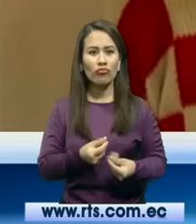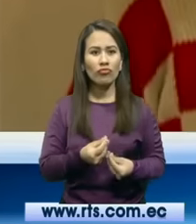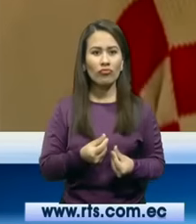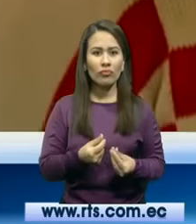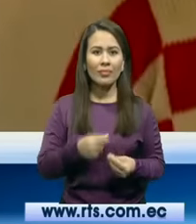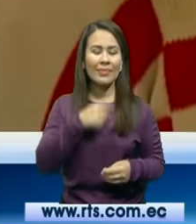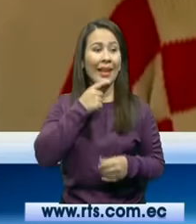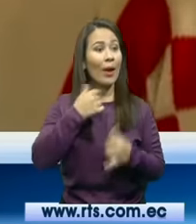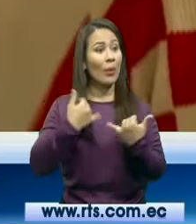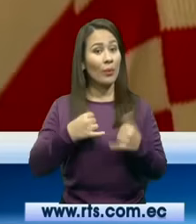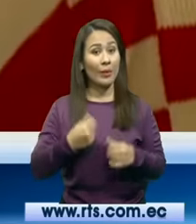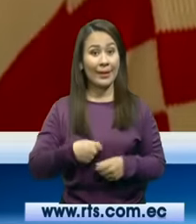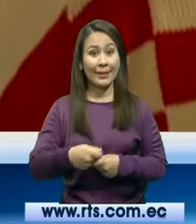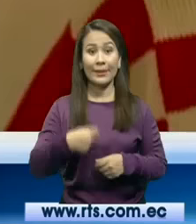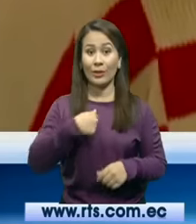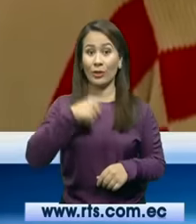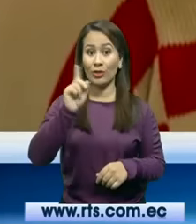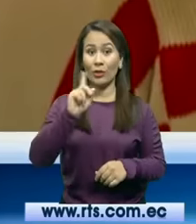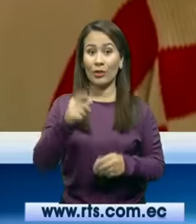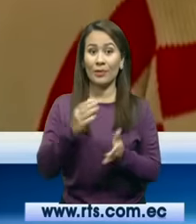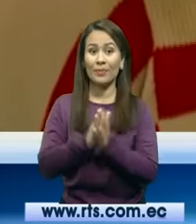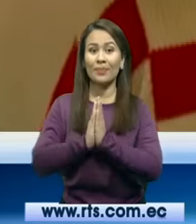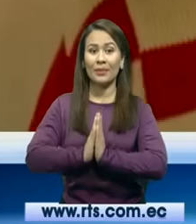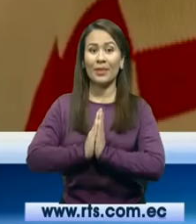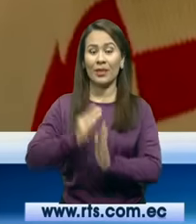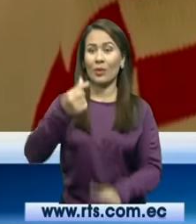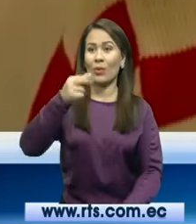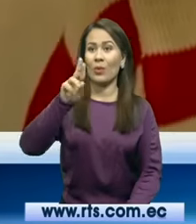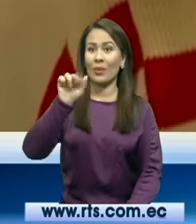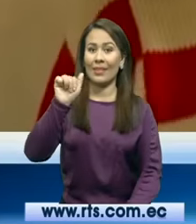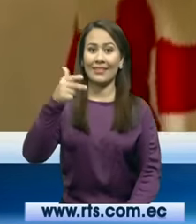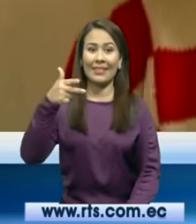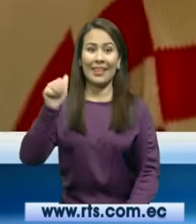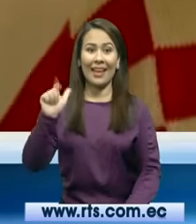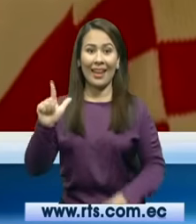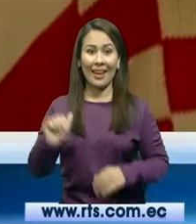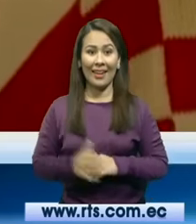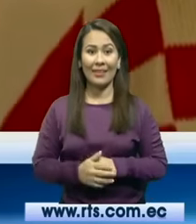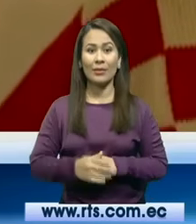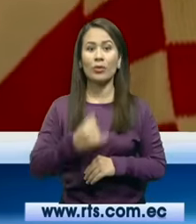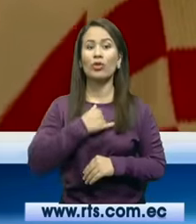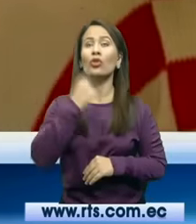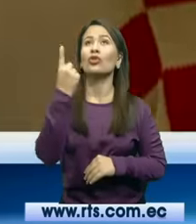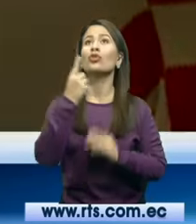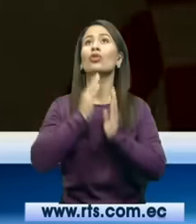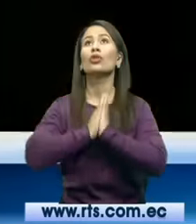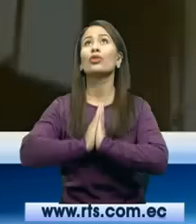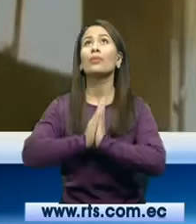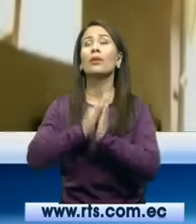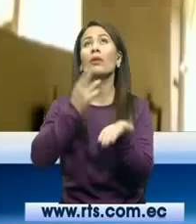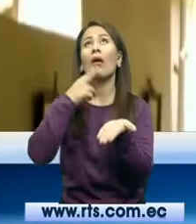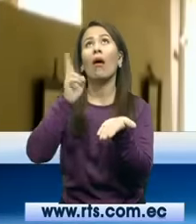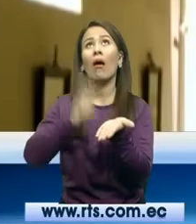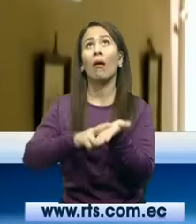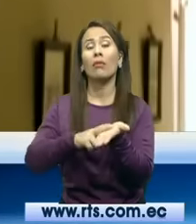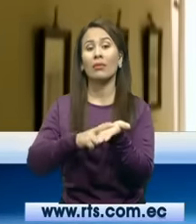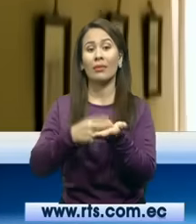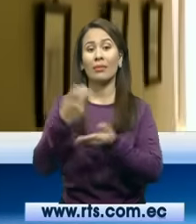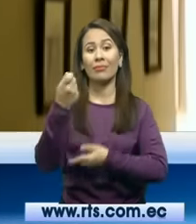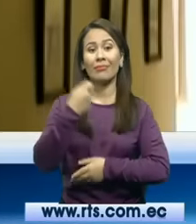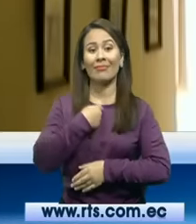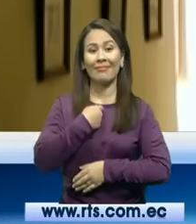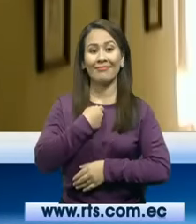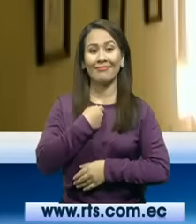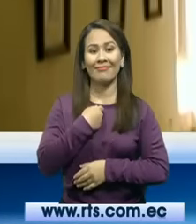tal carta, no te estoy pidiendo Huachalá, Diosito, ¿no? Solo te estoy pidiendo una carta de... No